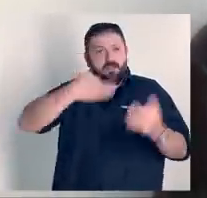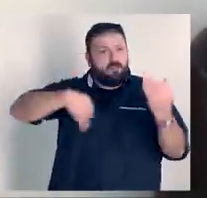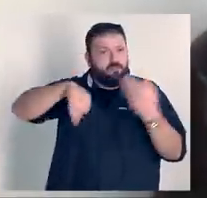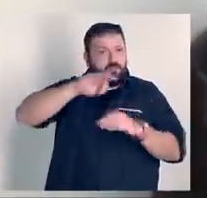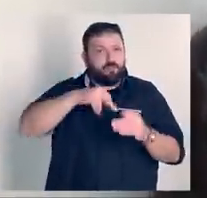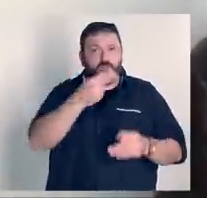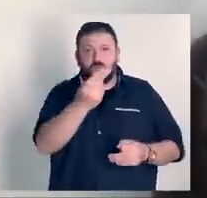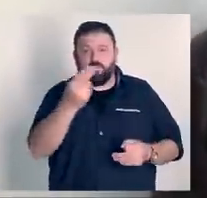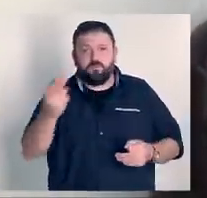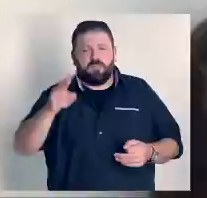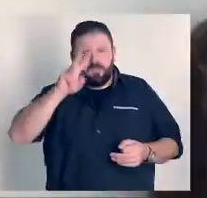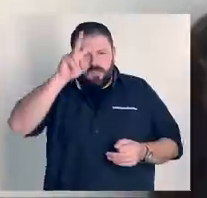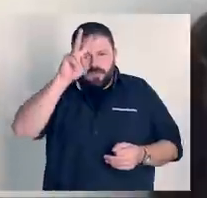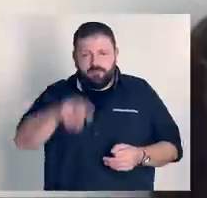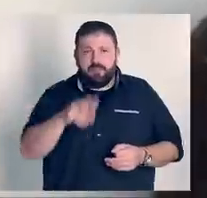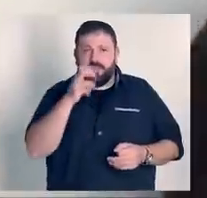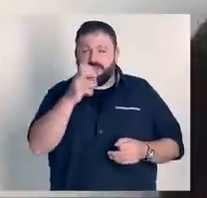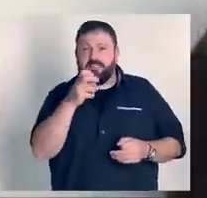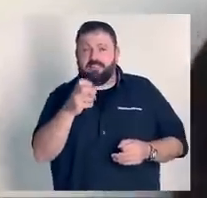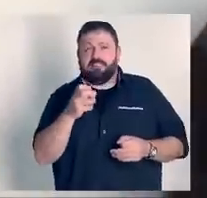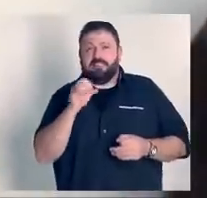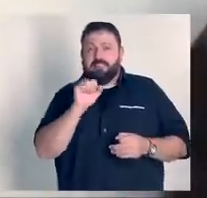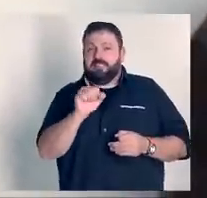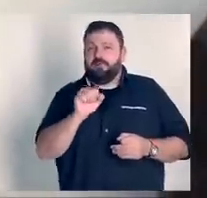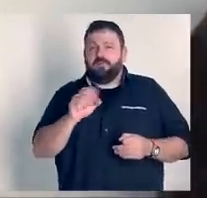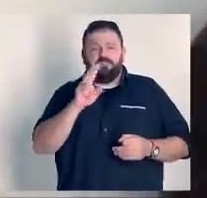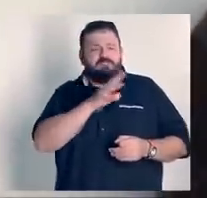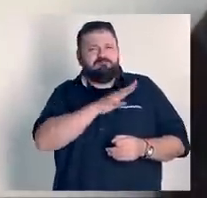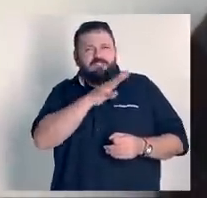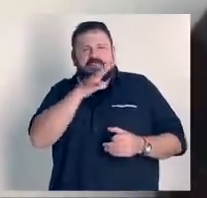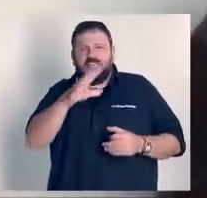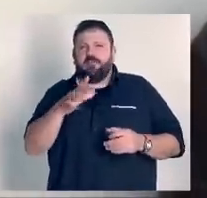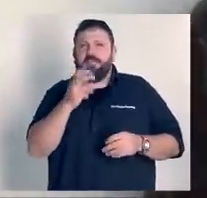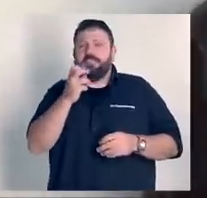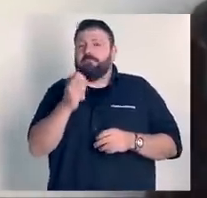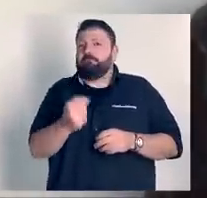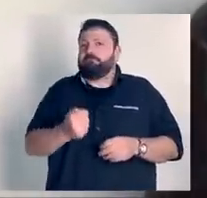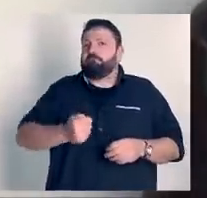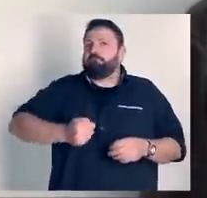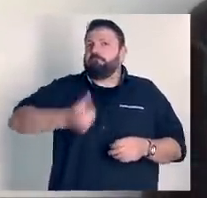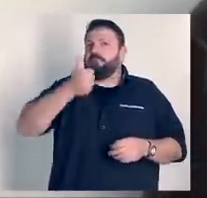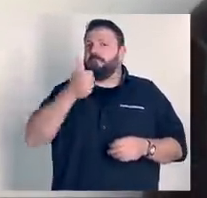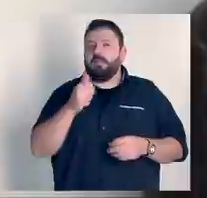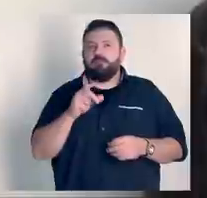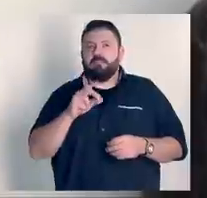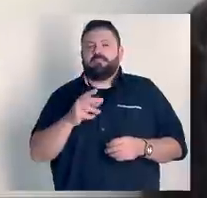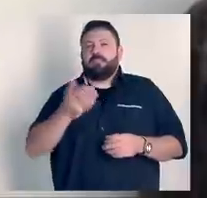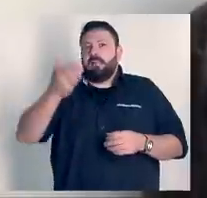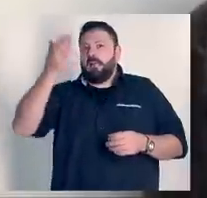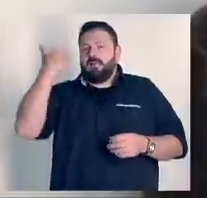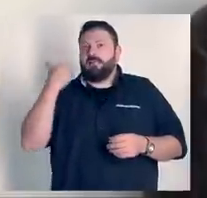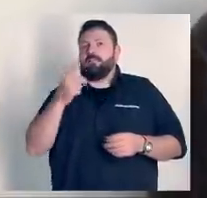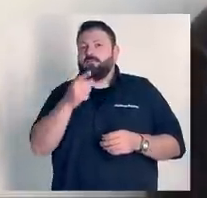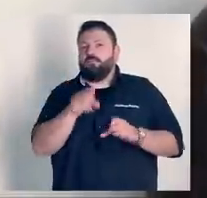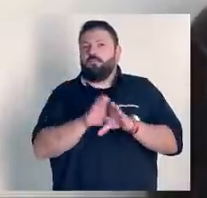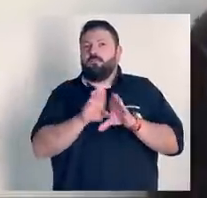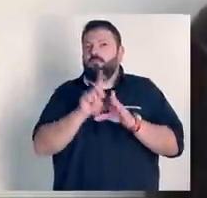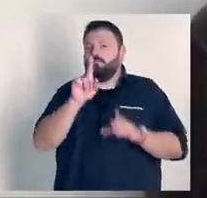ser increíble la oportunidad que vamos a tener. Es la primera vez que hacemos algo similar, un maratón